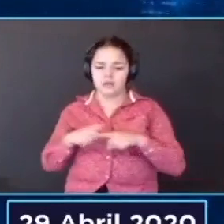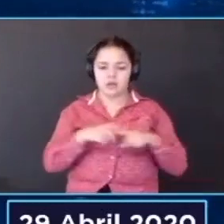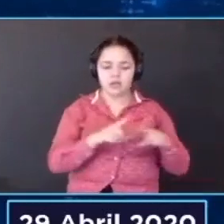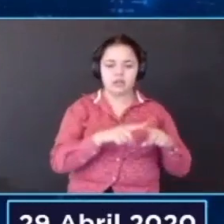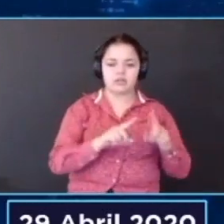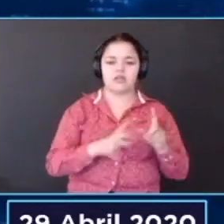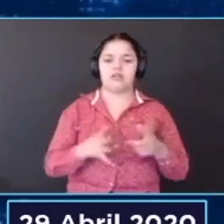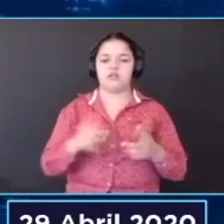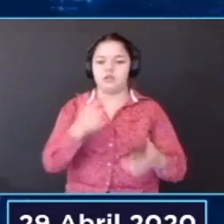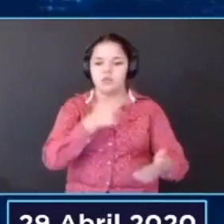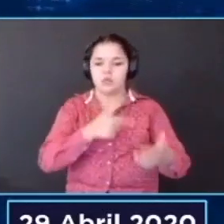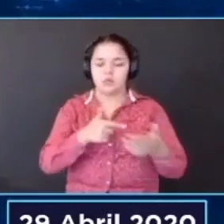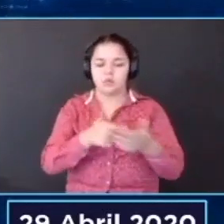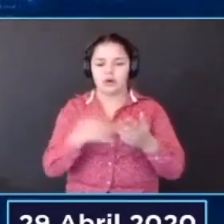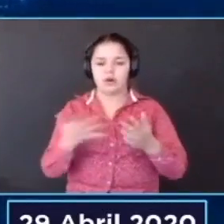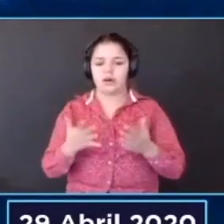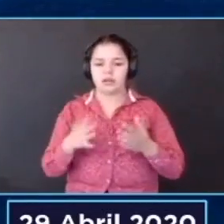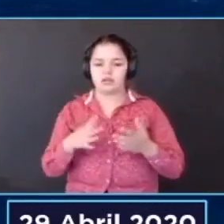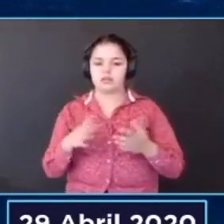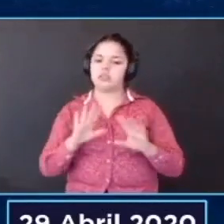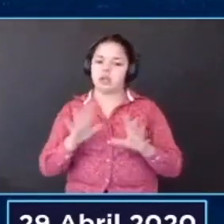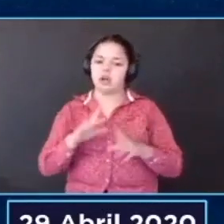son de Parral.